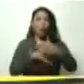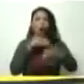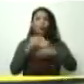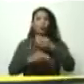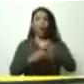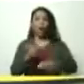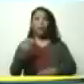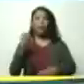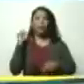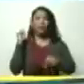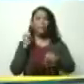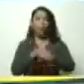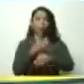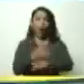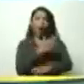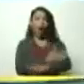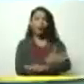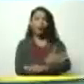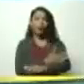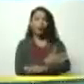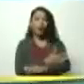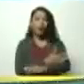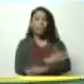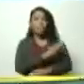más temprano que tarde una potencia